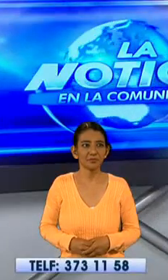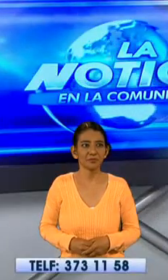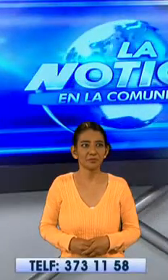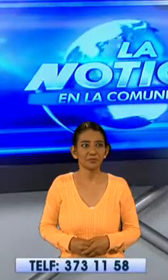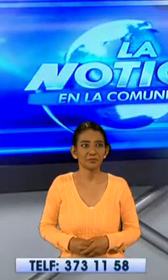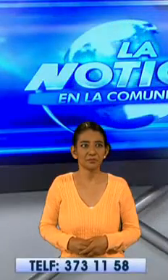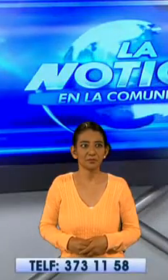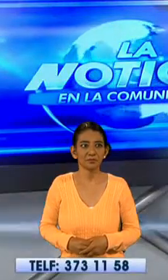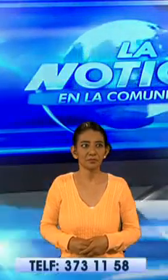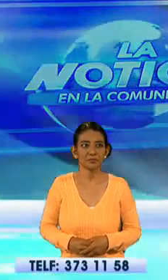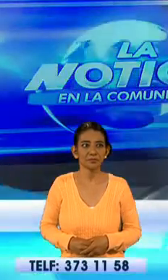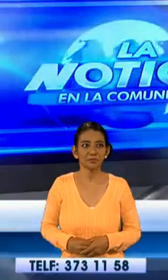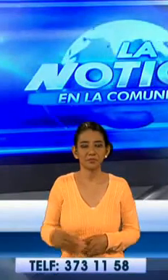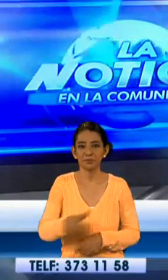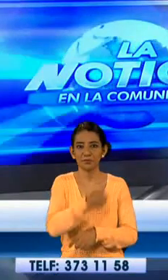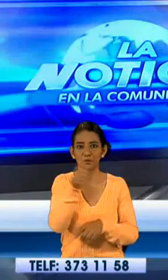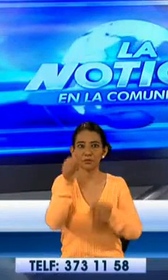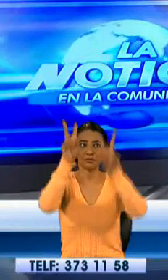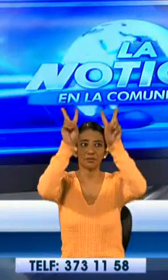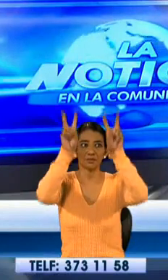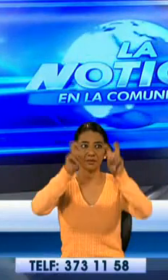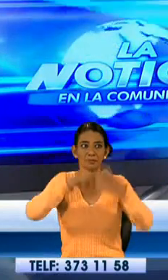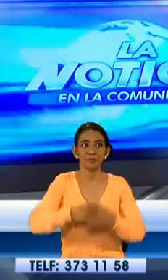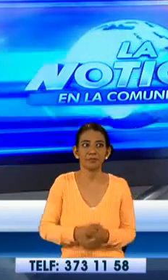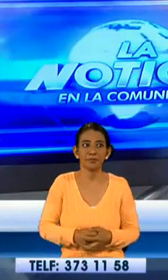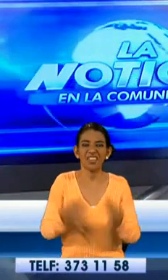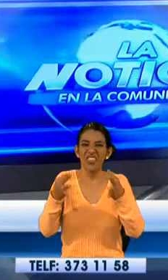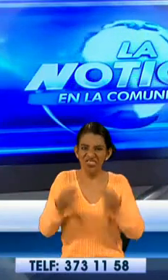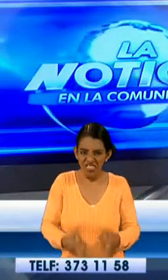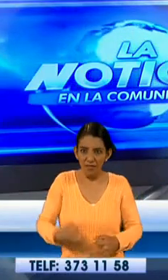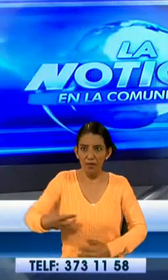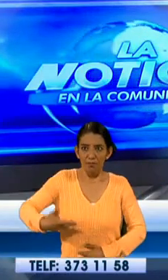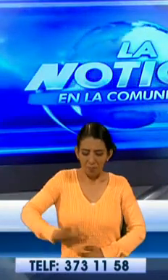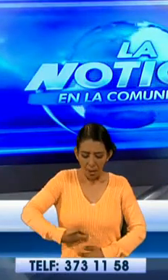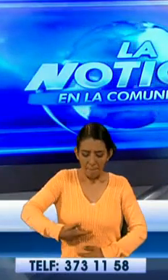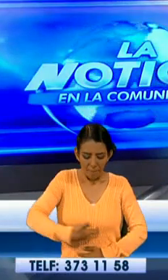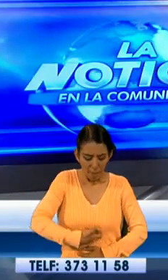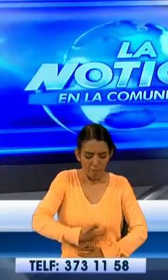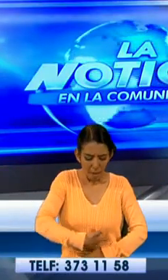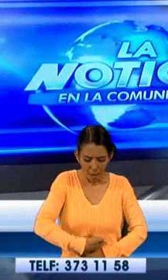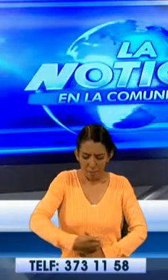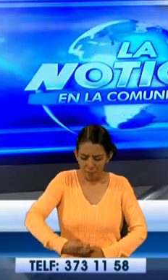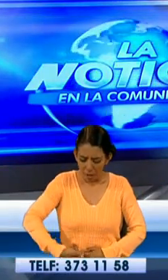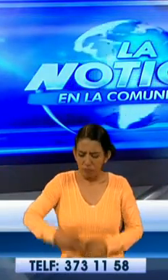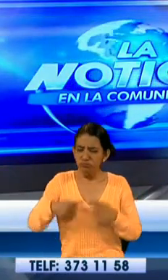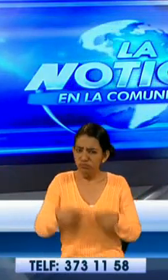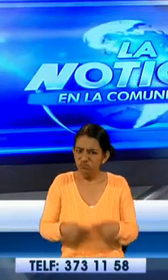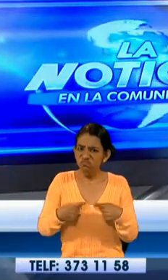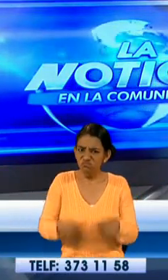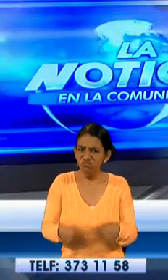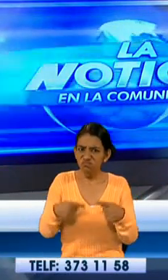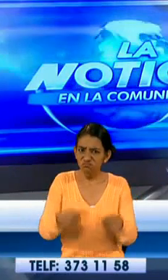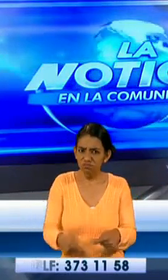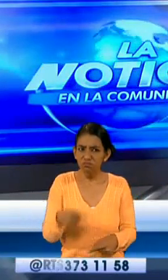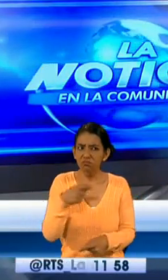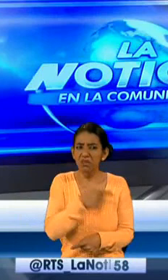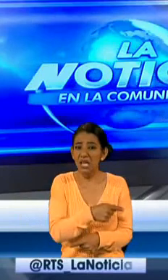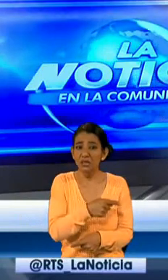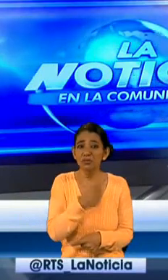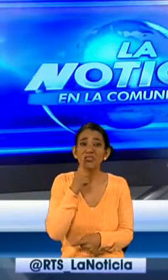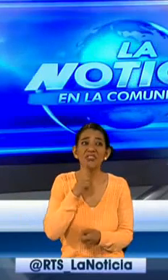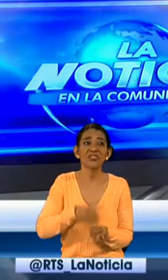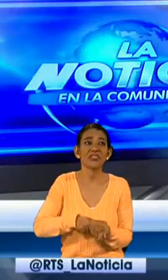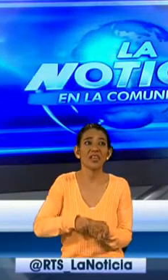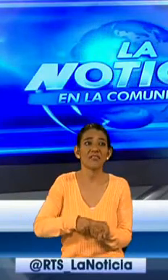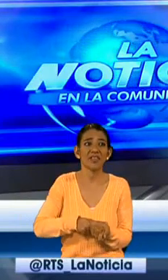Y en otro tema, tienen que inyectarse varias veces al día y ellos son los pacientes considerados con diabetes,